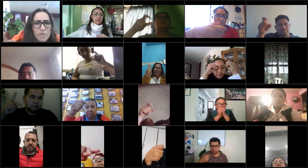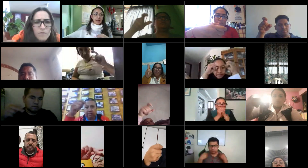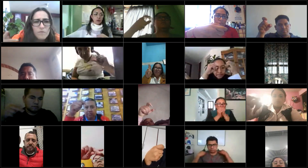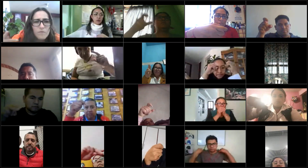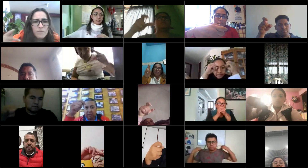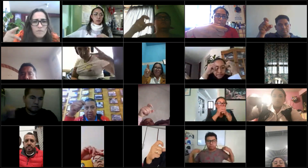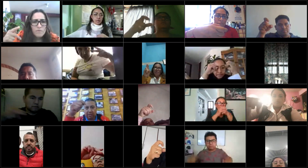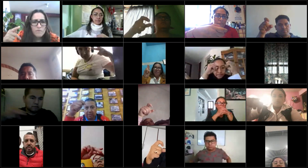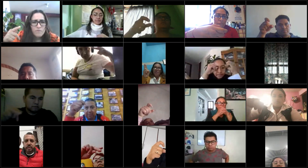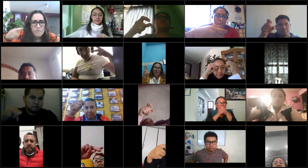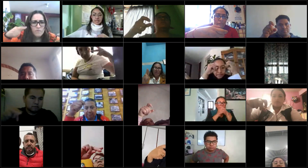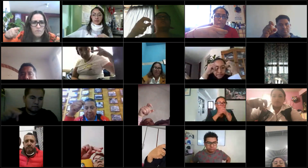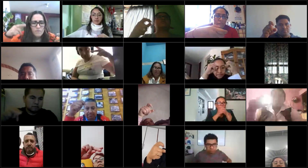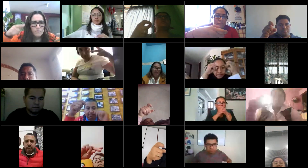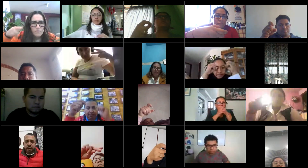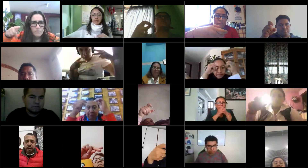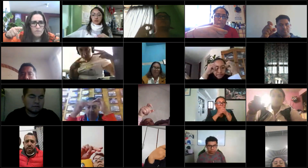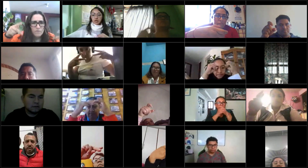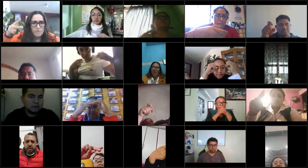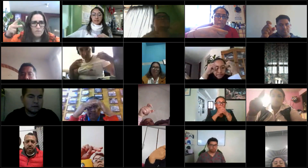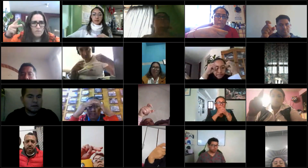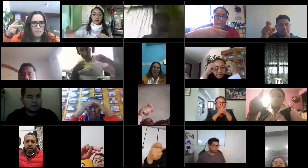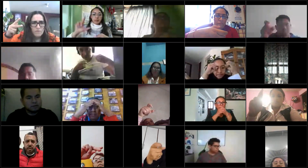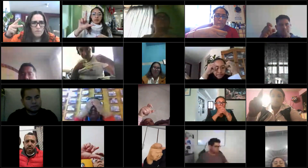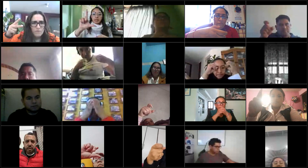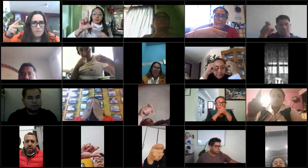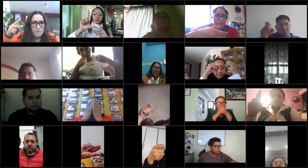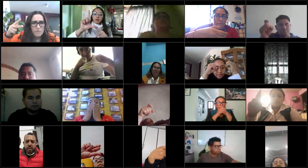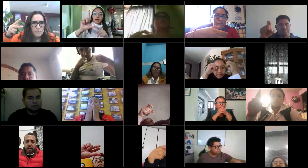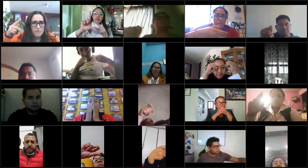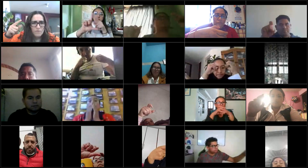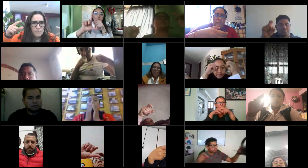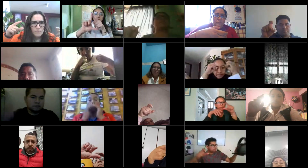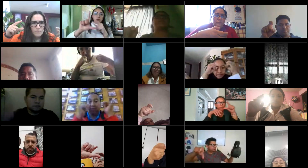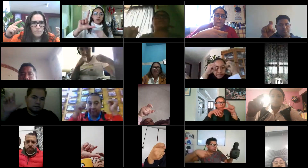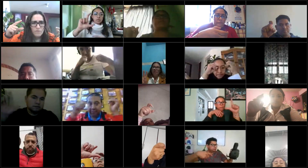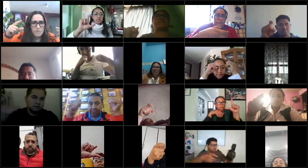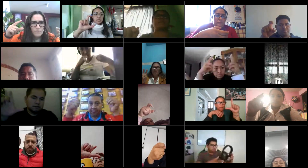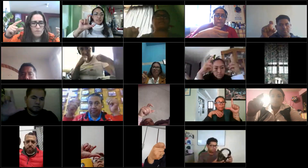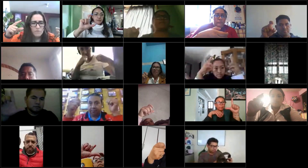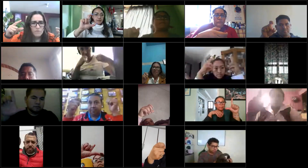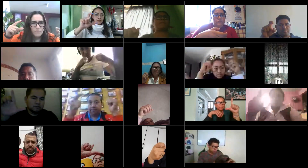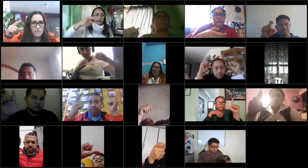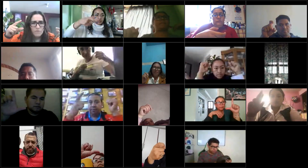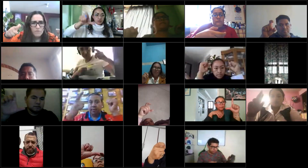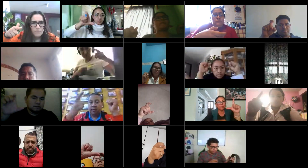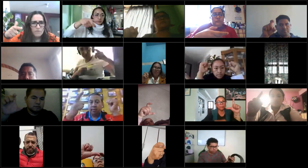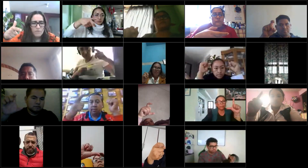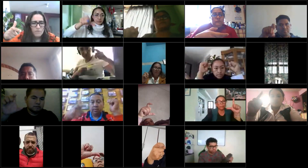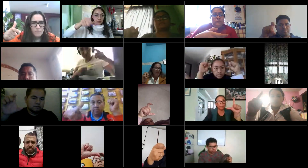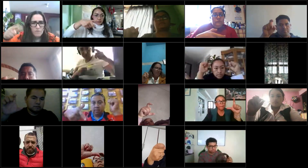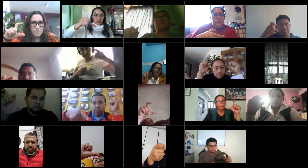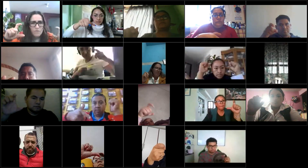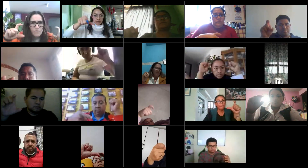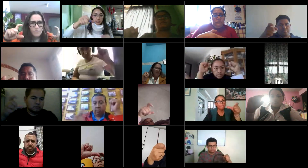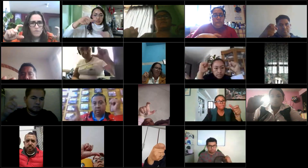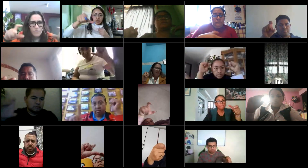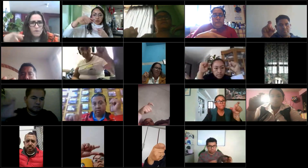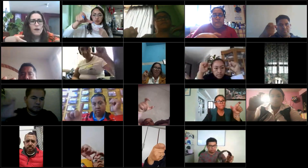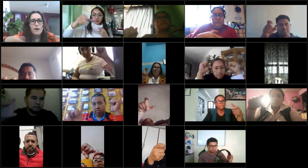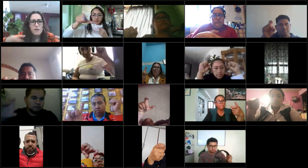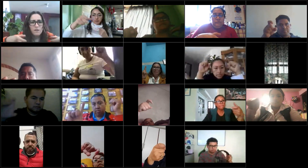Ahí está. Ahora es como la letra C, pero solamente voy a poner mi pulgar y mi dedo índice flexionado, movimiento en la